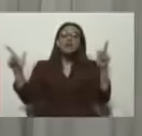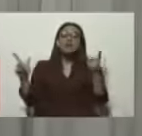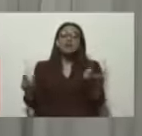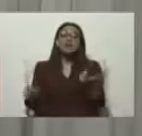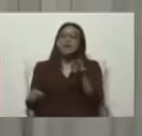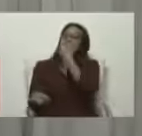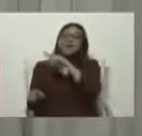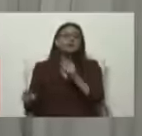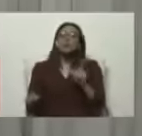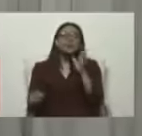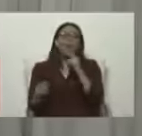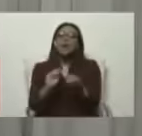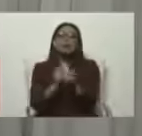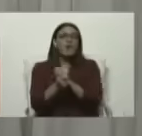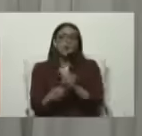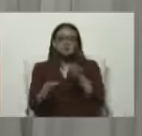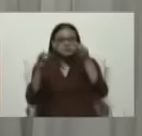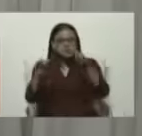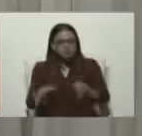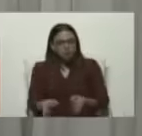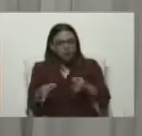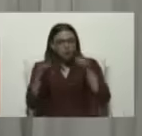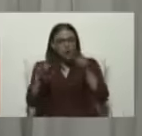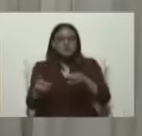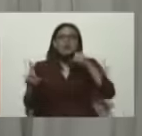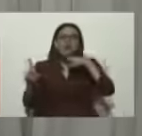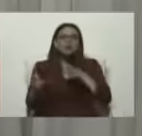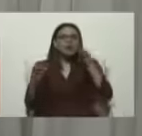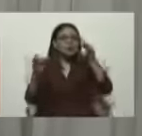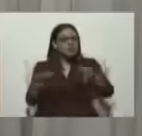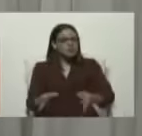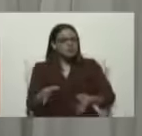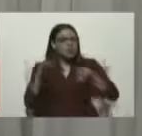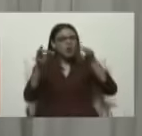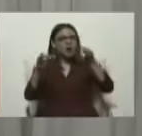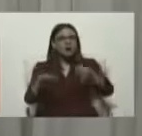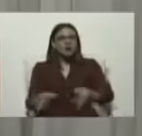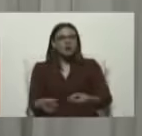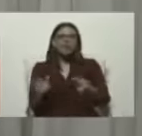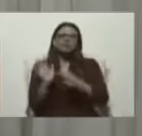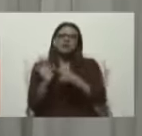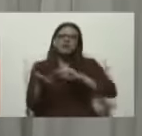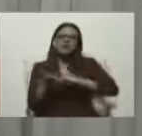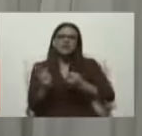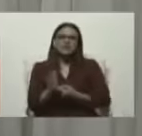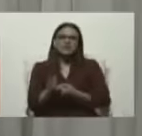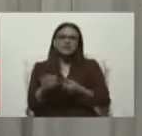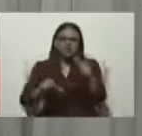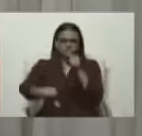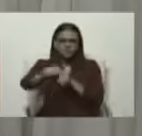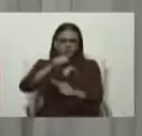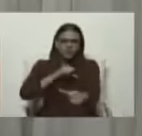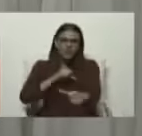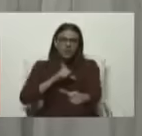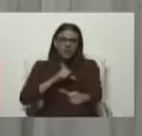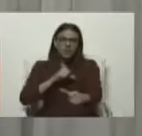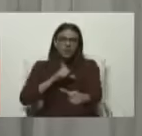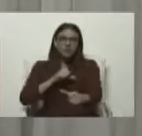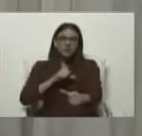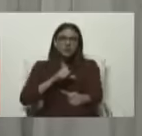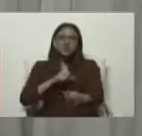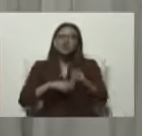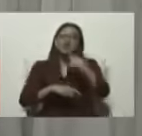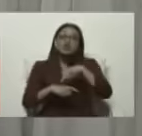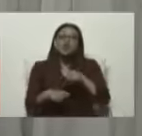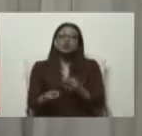nada eso, no ha cambiado nada. Esto de volver, o sea, volvernos a